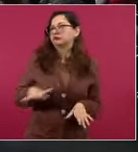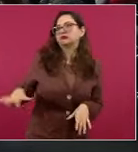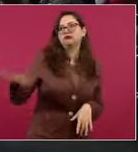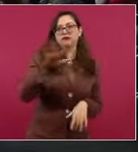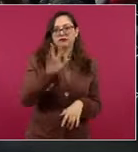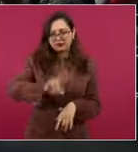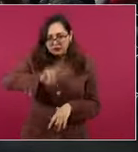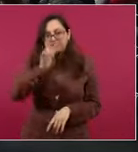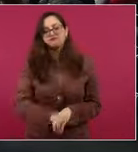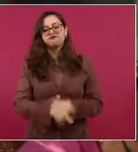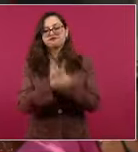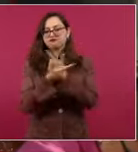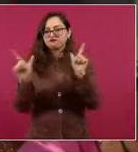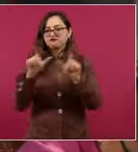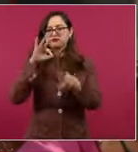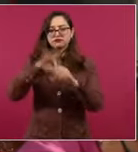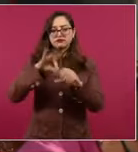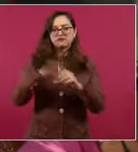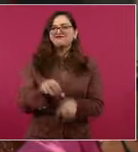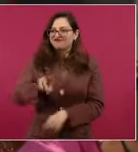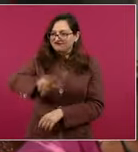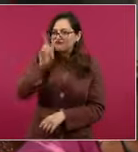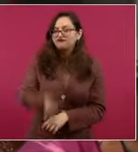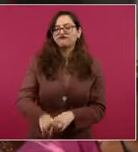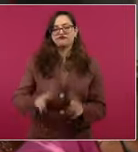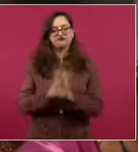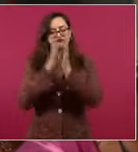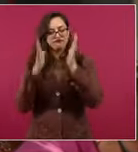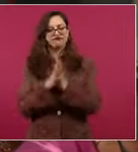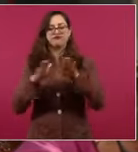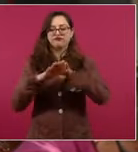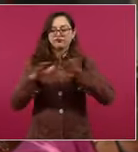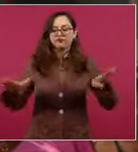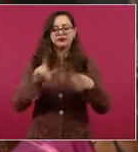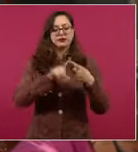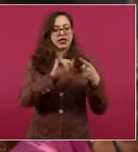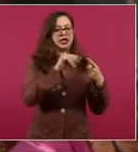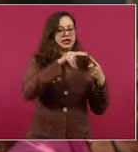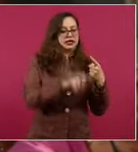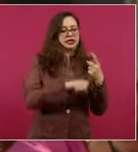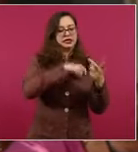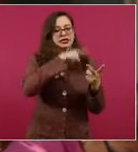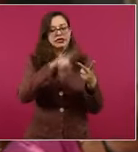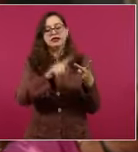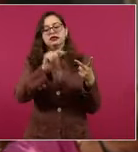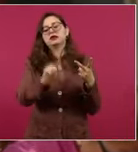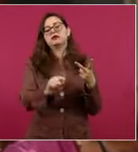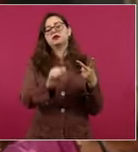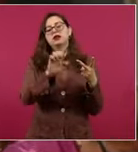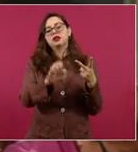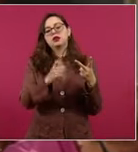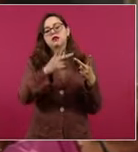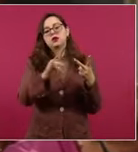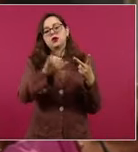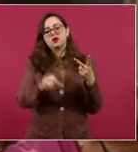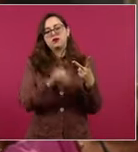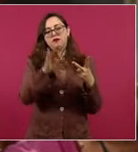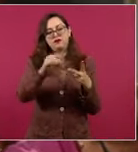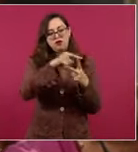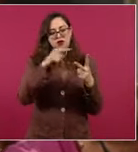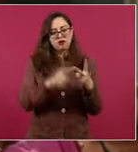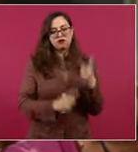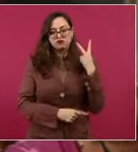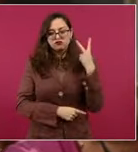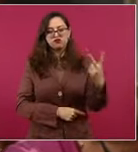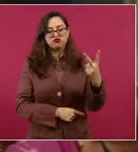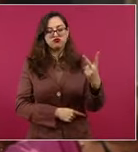que ahora sí este Instituto Nacional Electoral y también el Tribunal Electoral del Poder Judicial de la Federación no